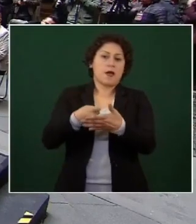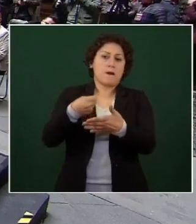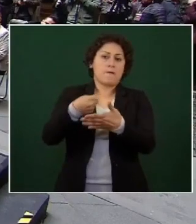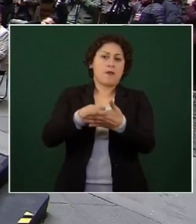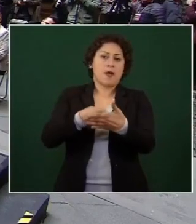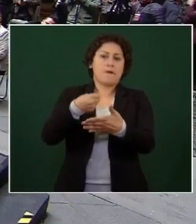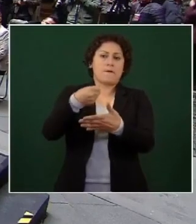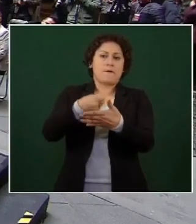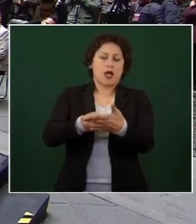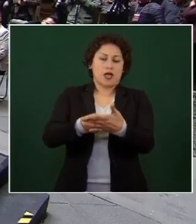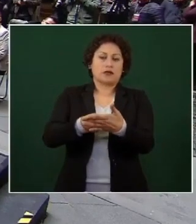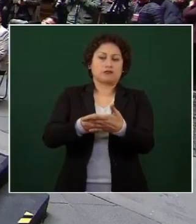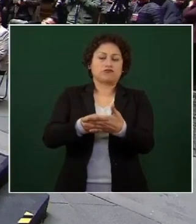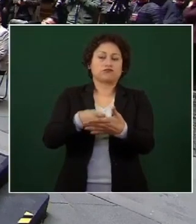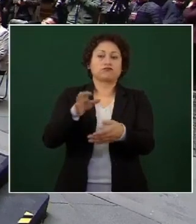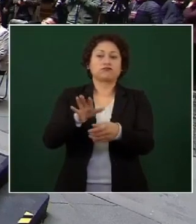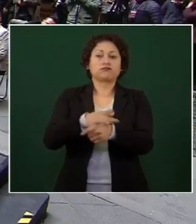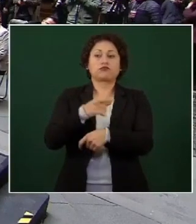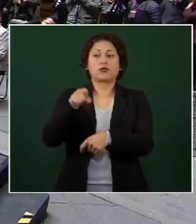y en Alvarado,